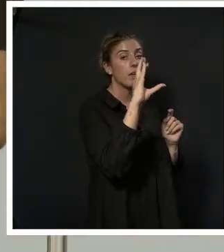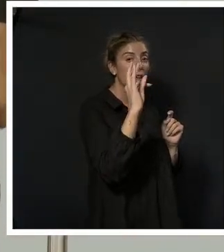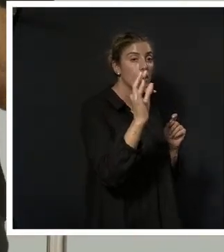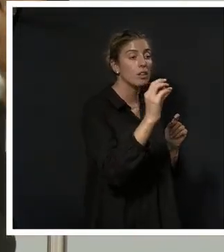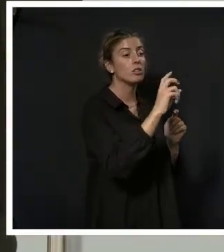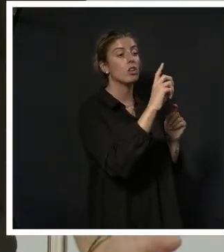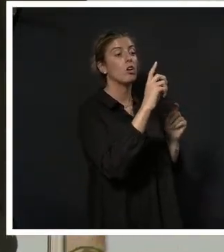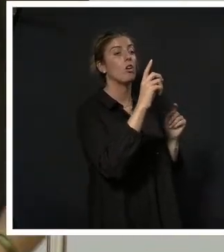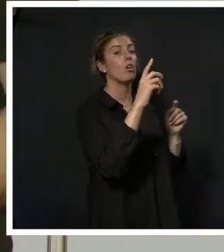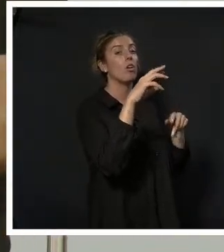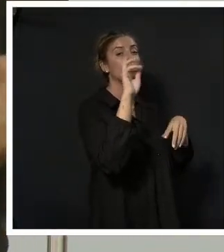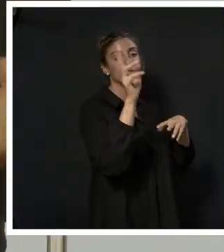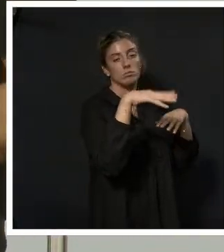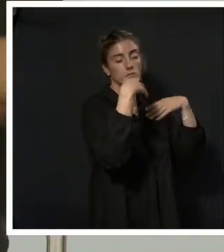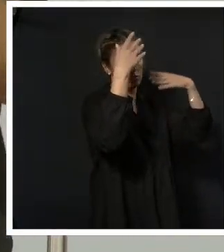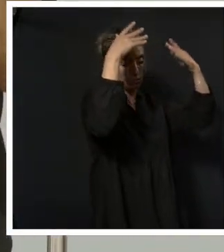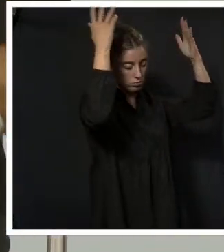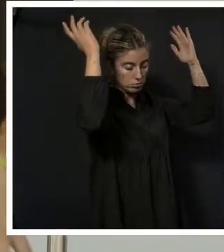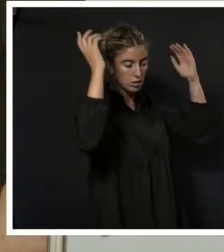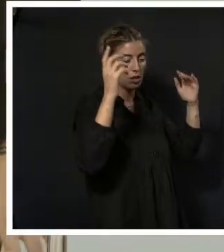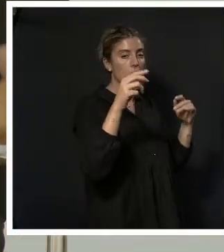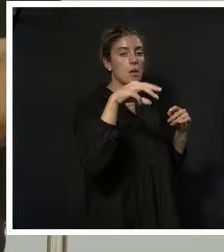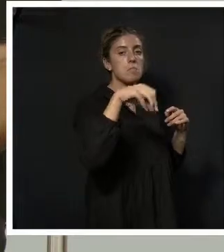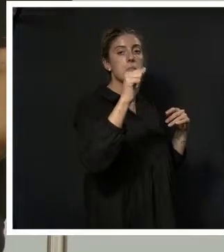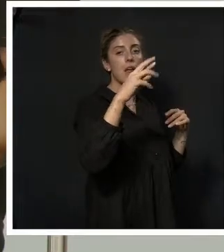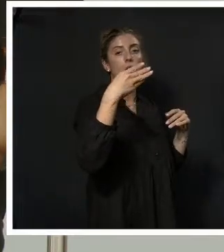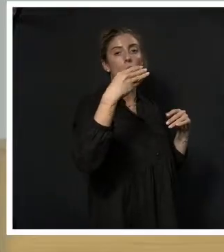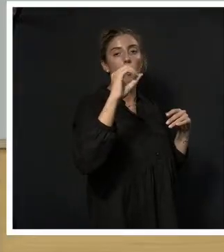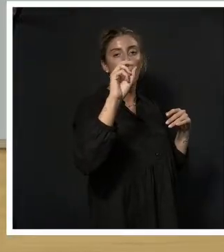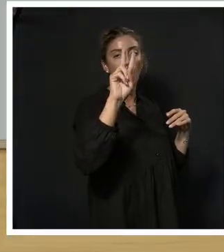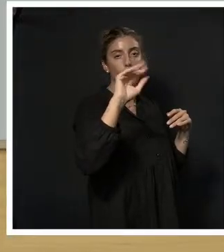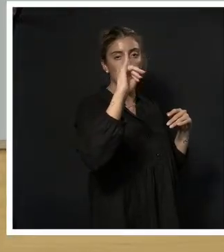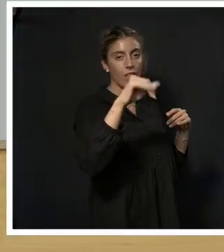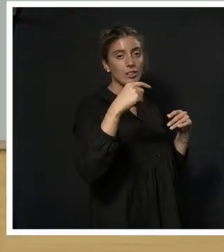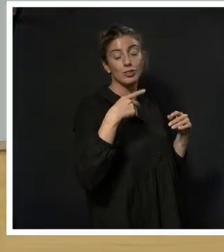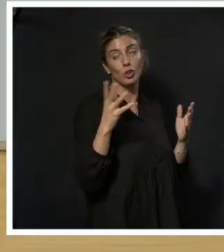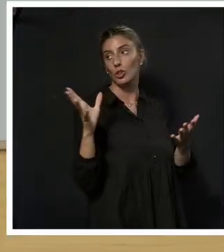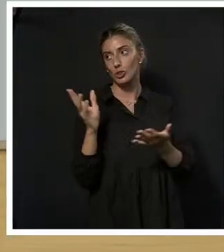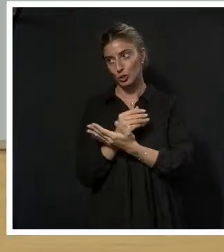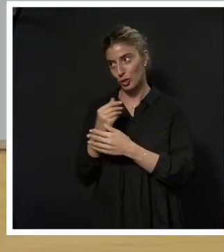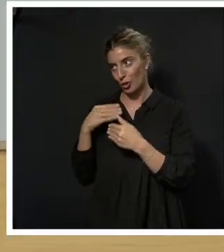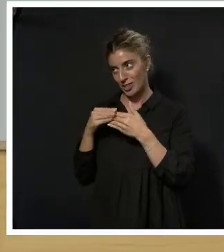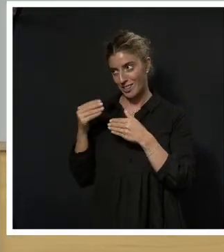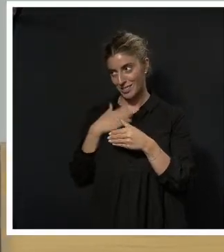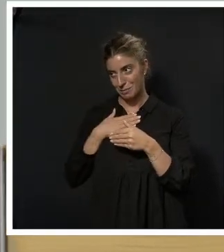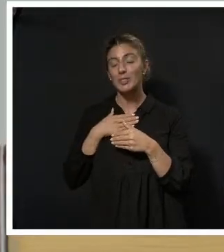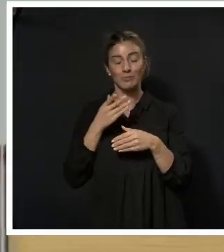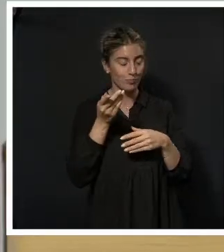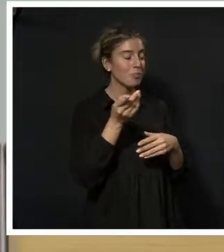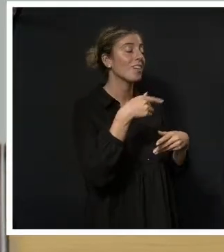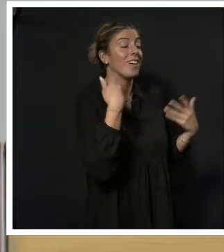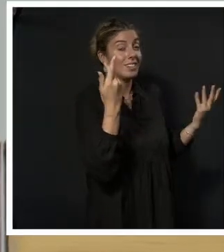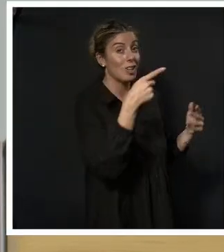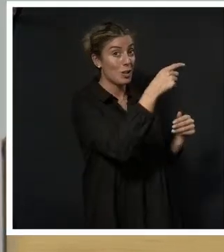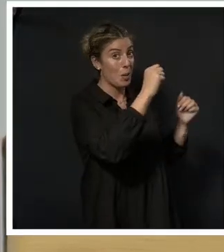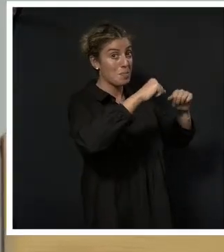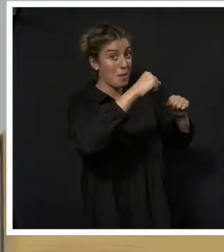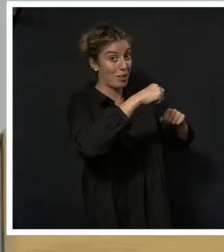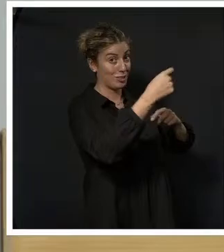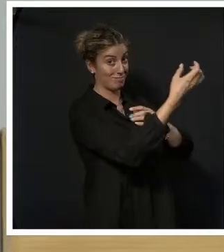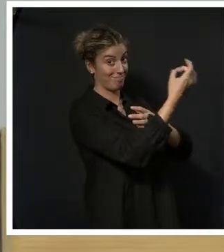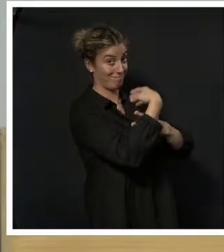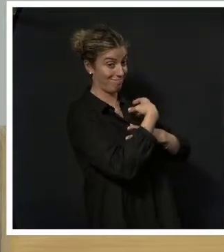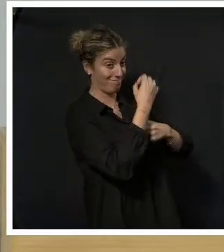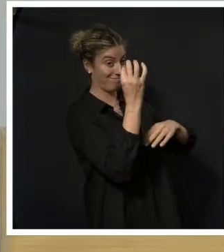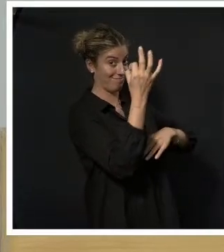kikocavaba toda esta tropa María bolsas claro y entonces él es que era un poco más mayores que a mí